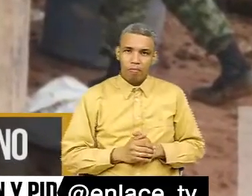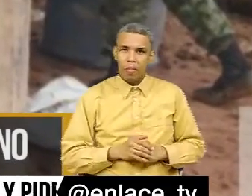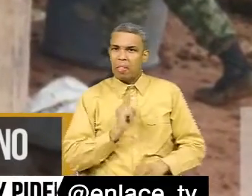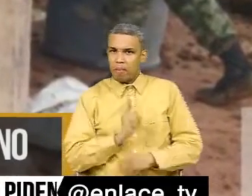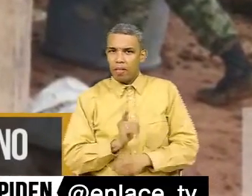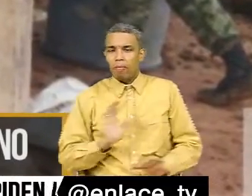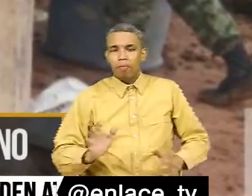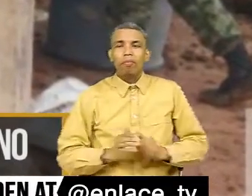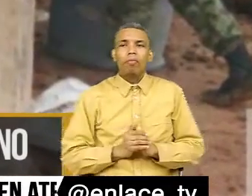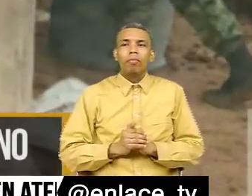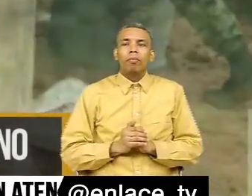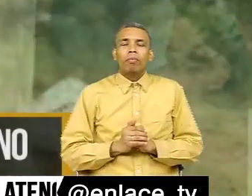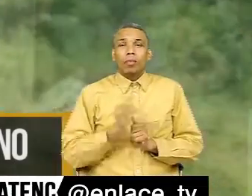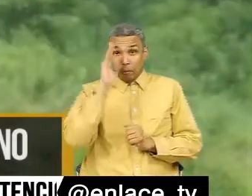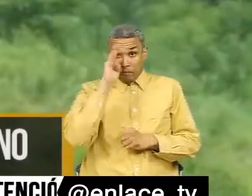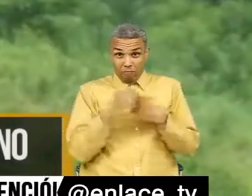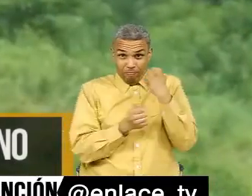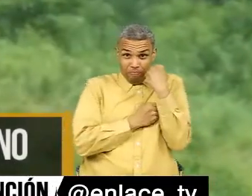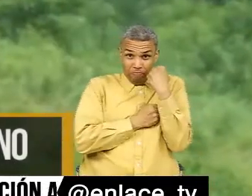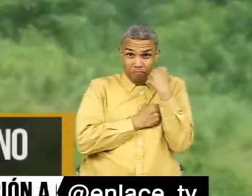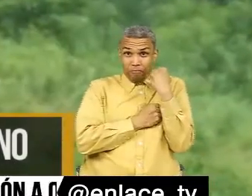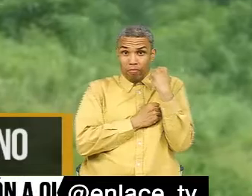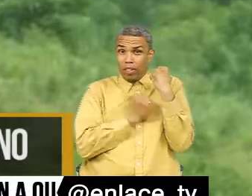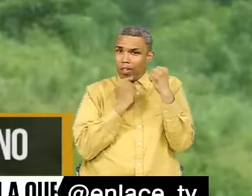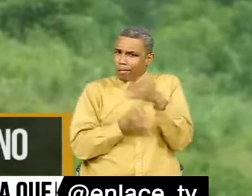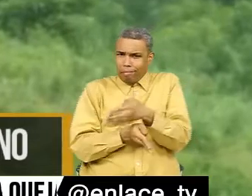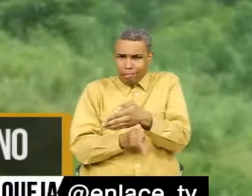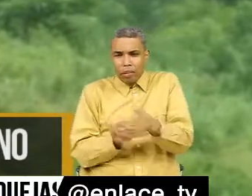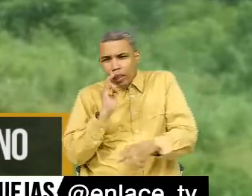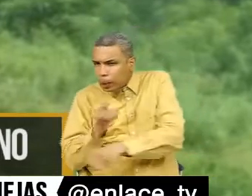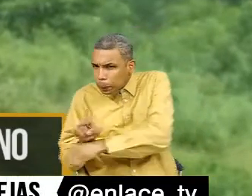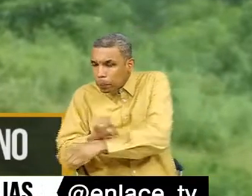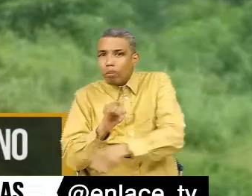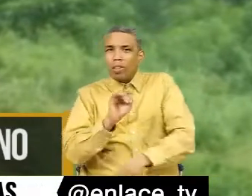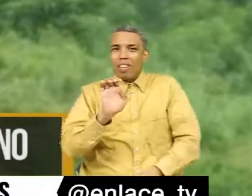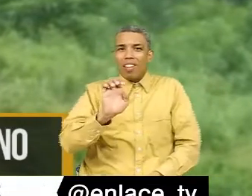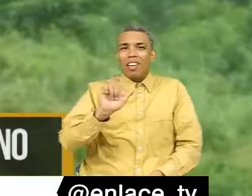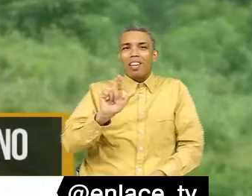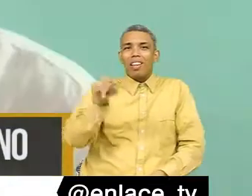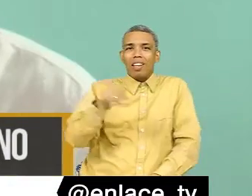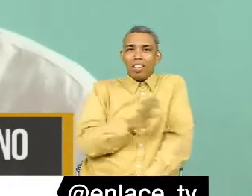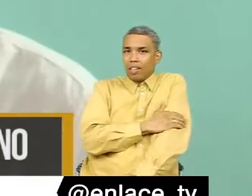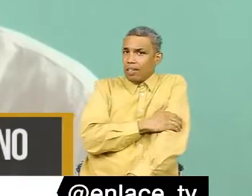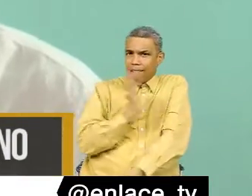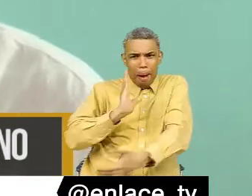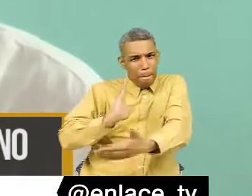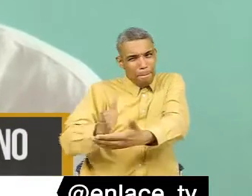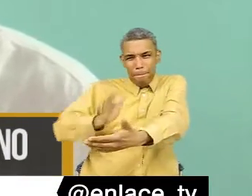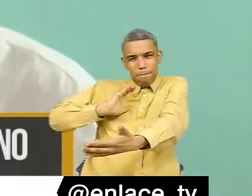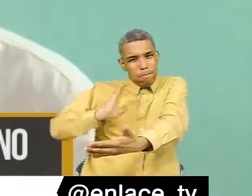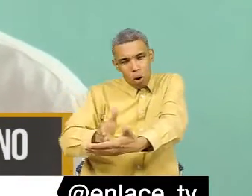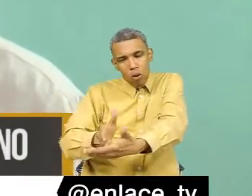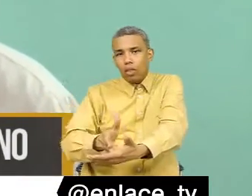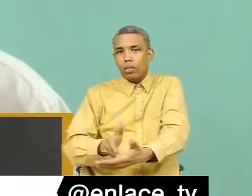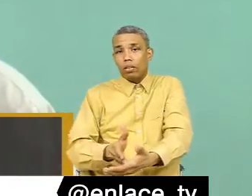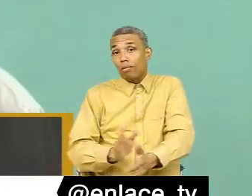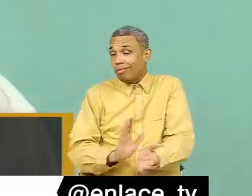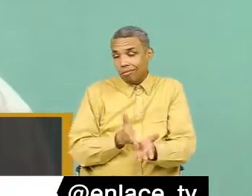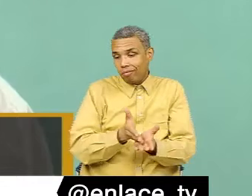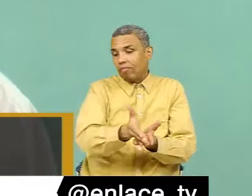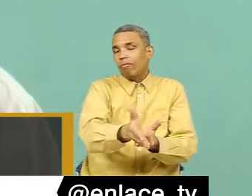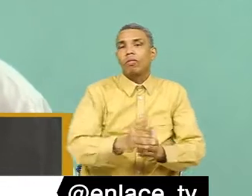los operativos en esa zona del país se intensificarán contra el Ejército de Liberación Nacional, ELN. Por favor, que este hecho